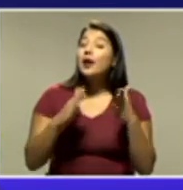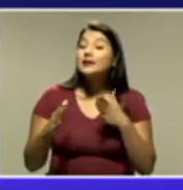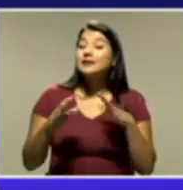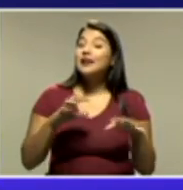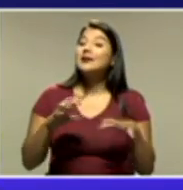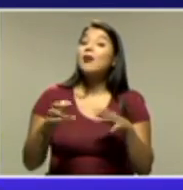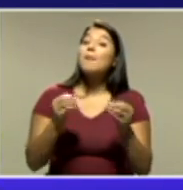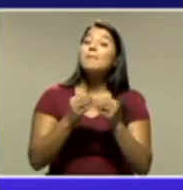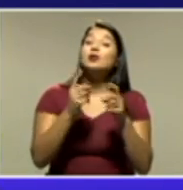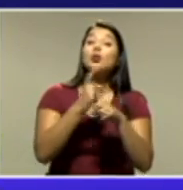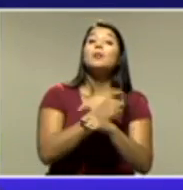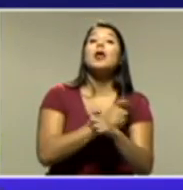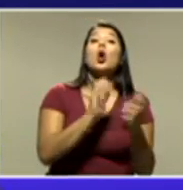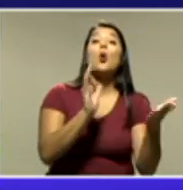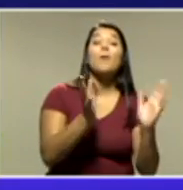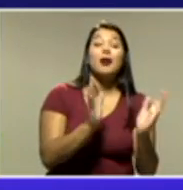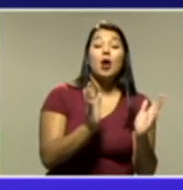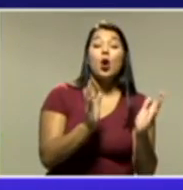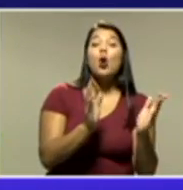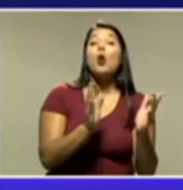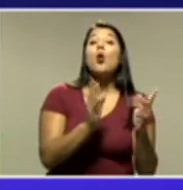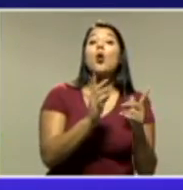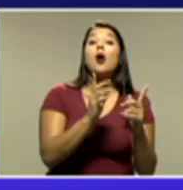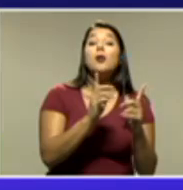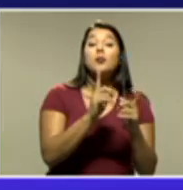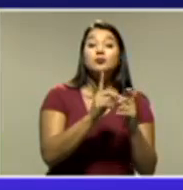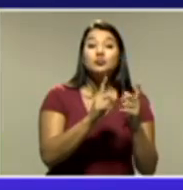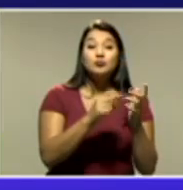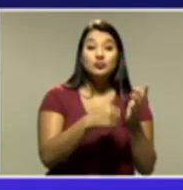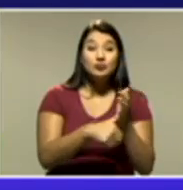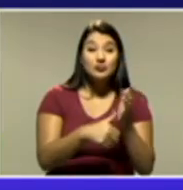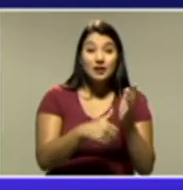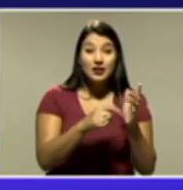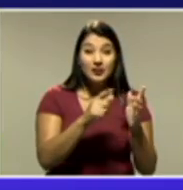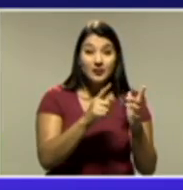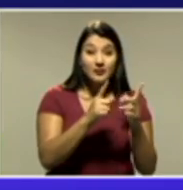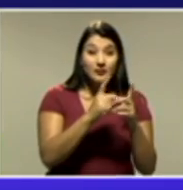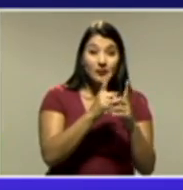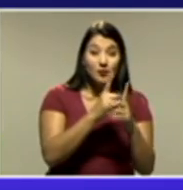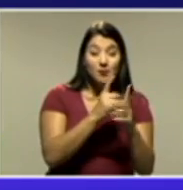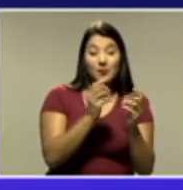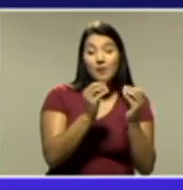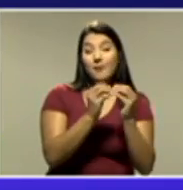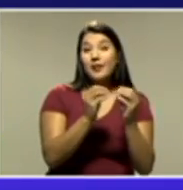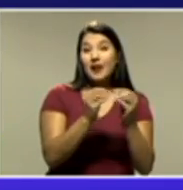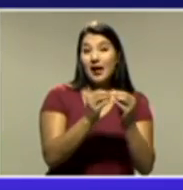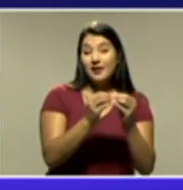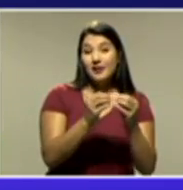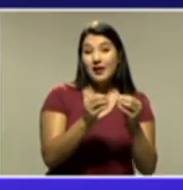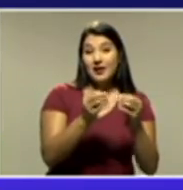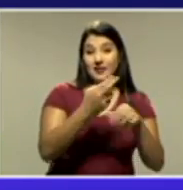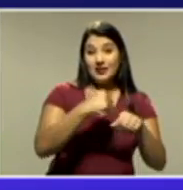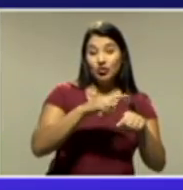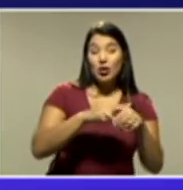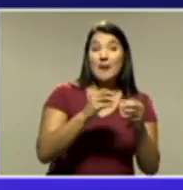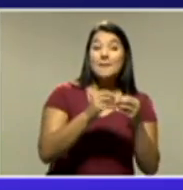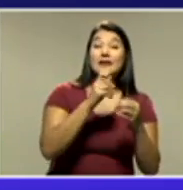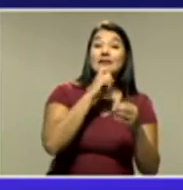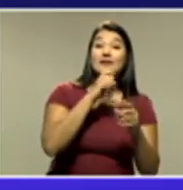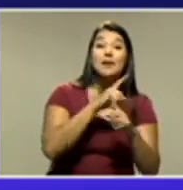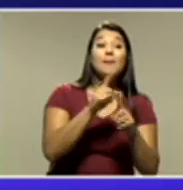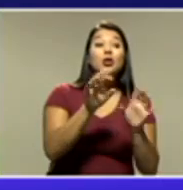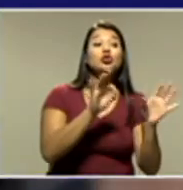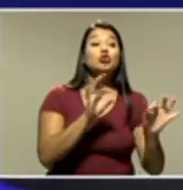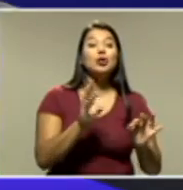que una elección nacional. La elección nacional puede ser mucho más caliente políticamente, pero se eligen